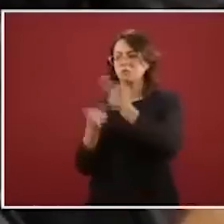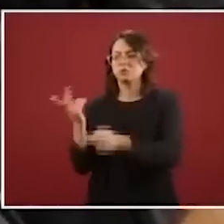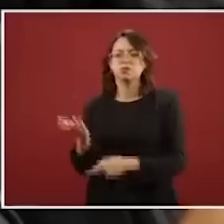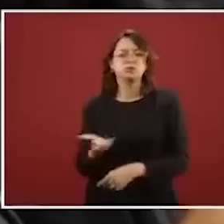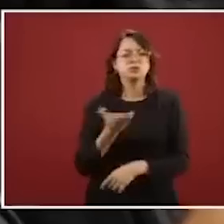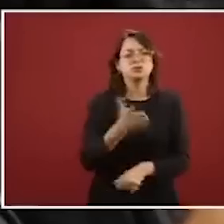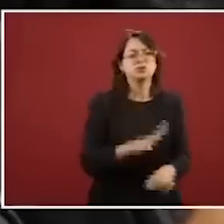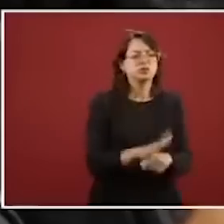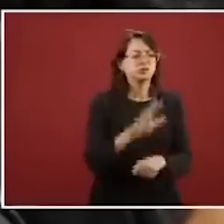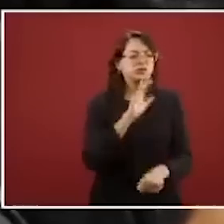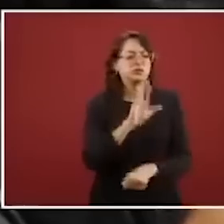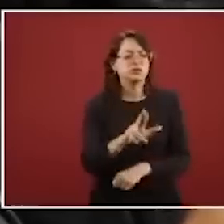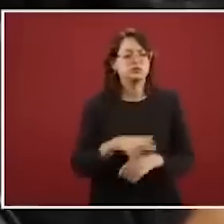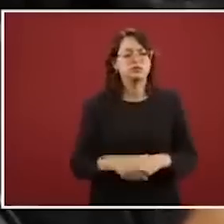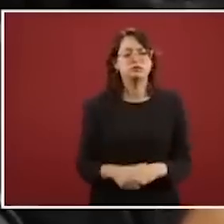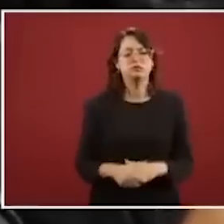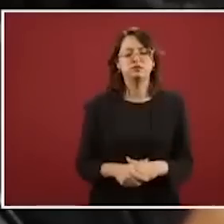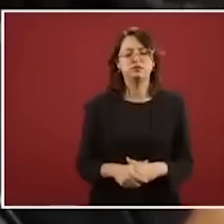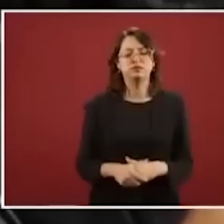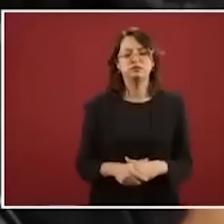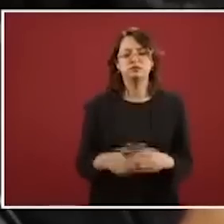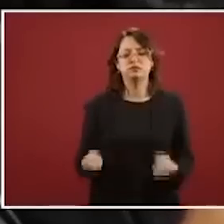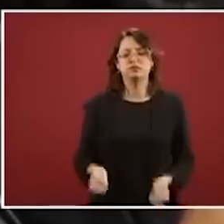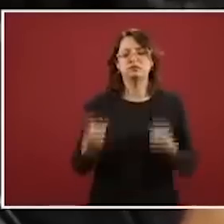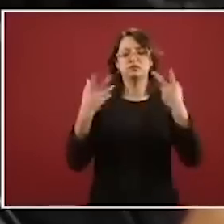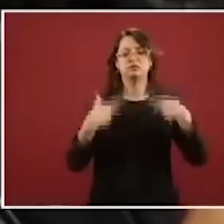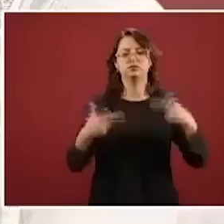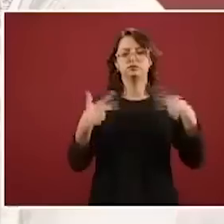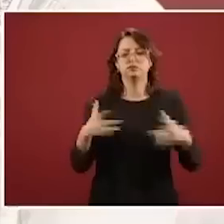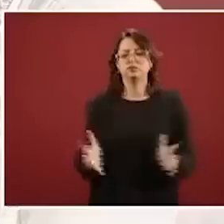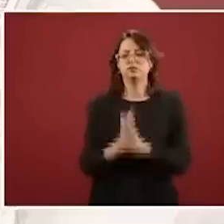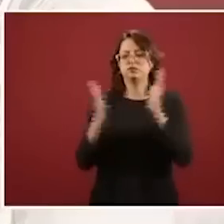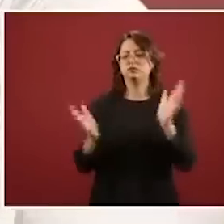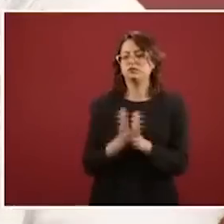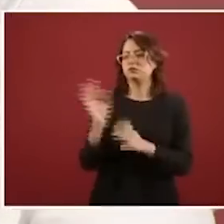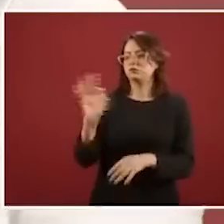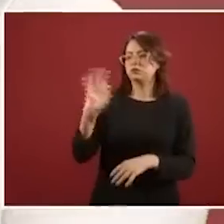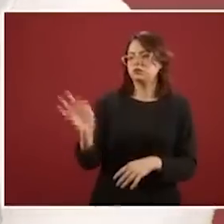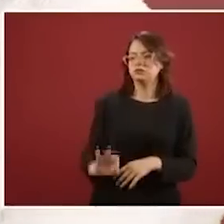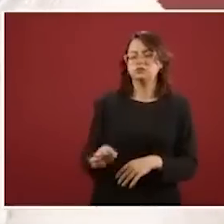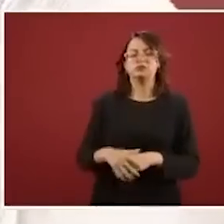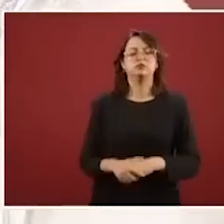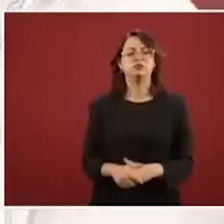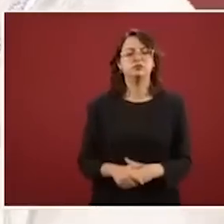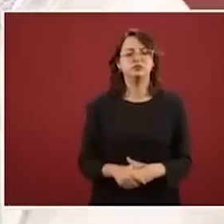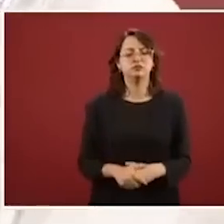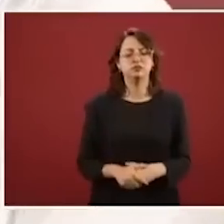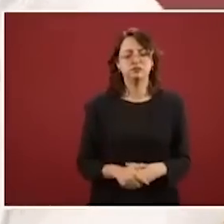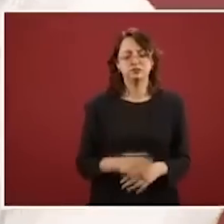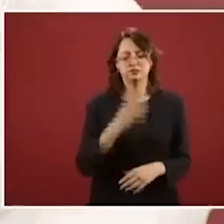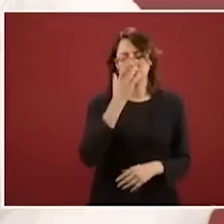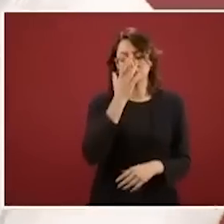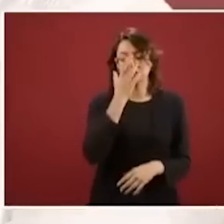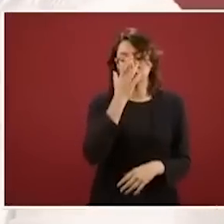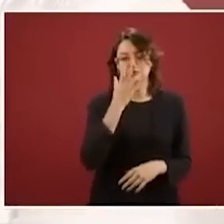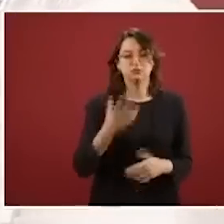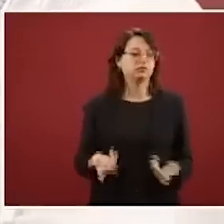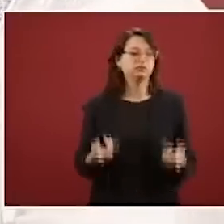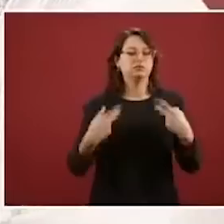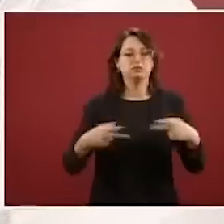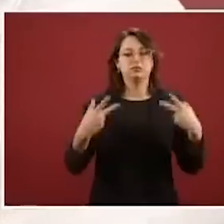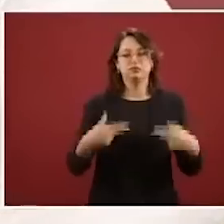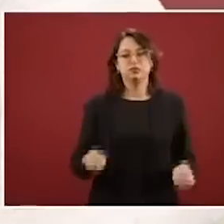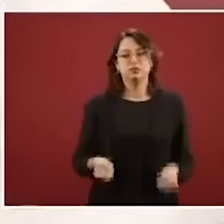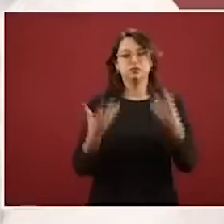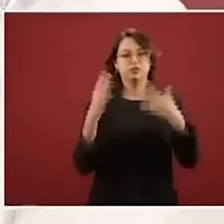al respecto en el porcentaje de participación? Bueno, el porcentaje de participación ha